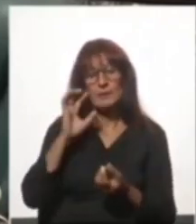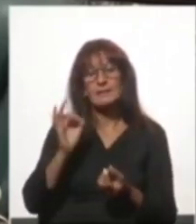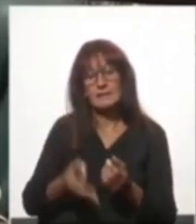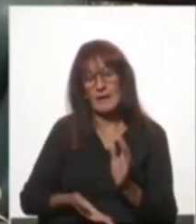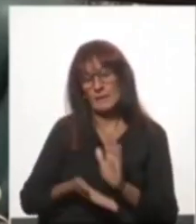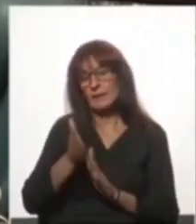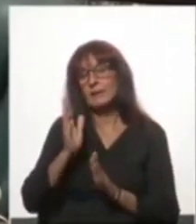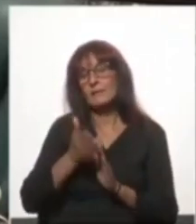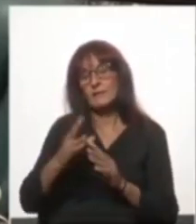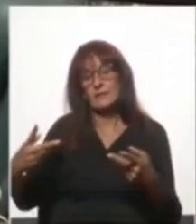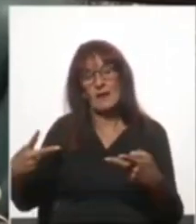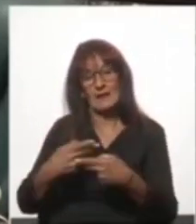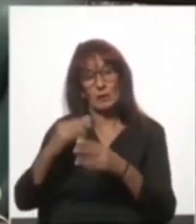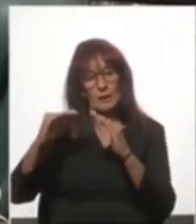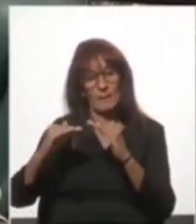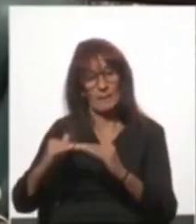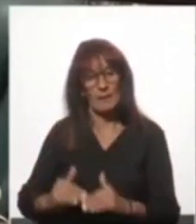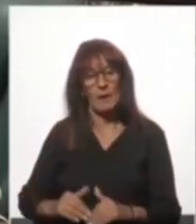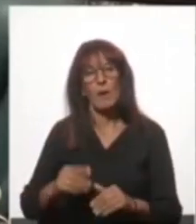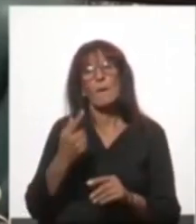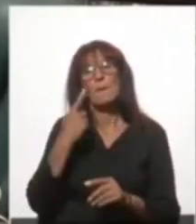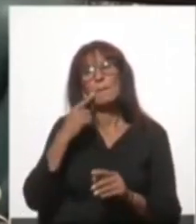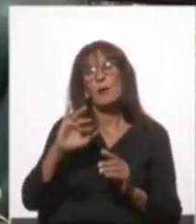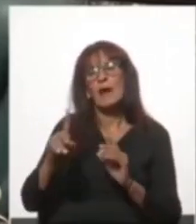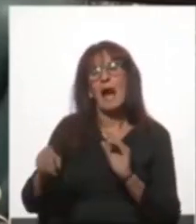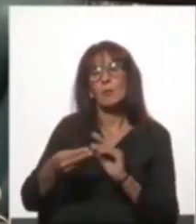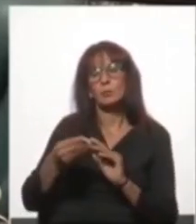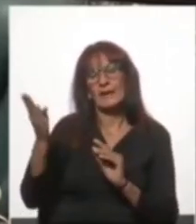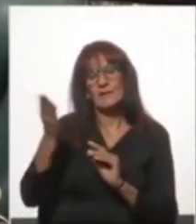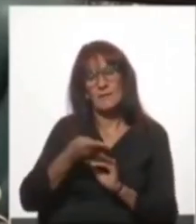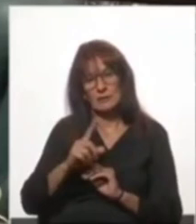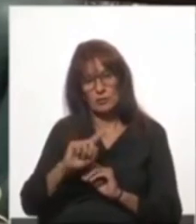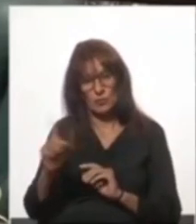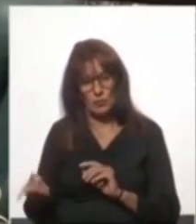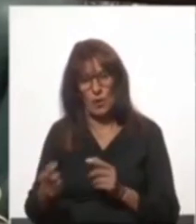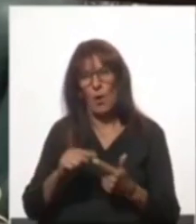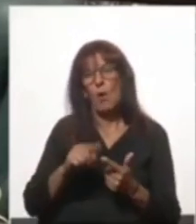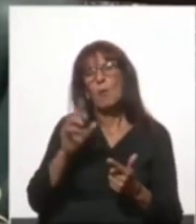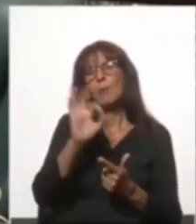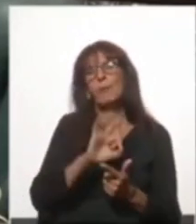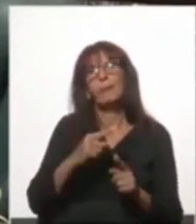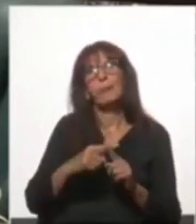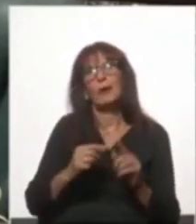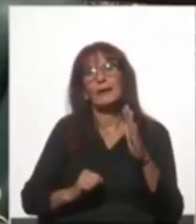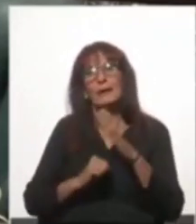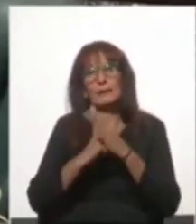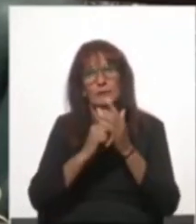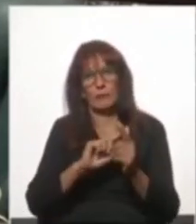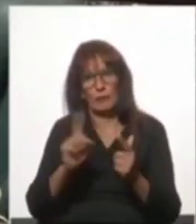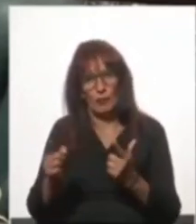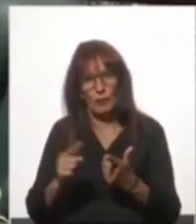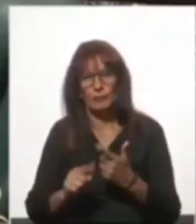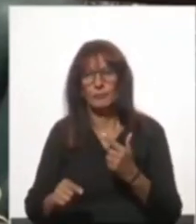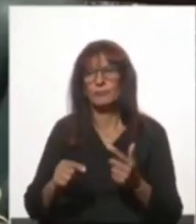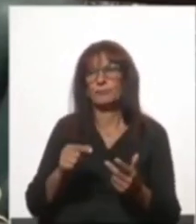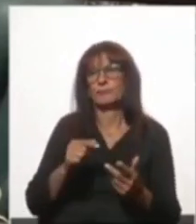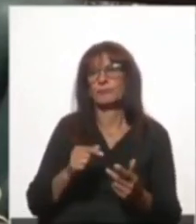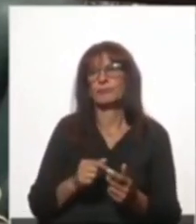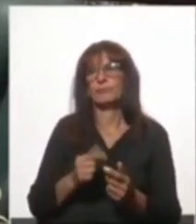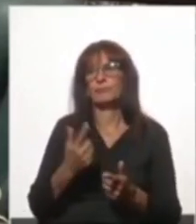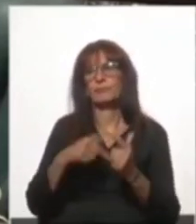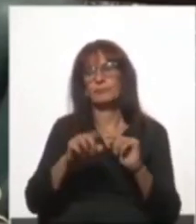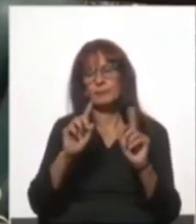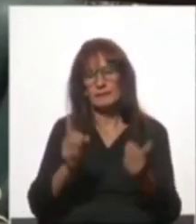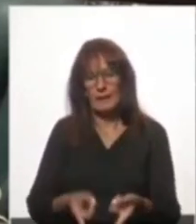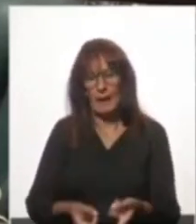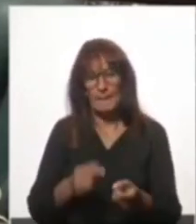seguir siendo recortados, ya sea por la vía de no ajustar por inflación, ya sea por la vía de los topes de ejecución.